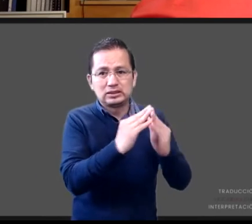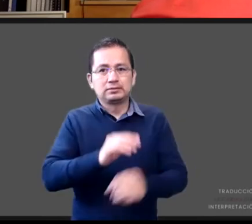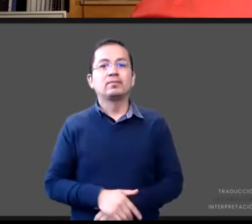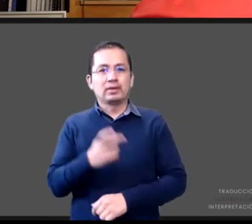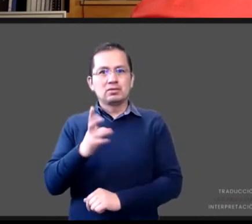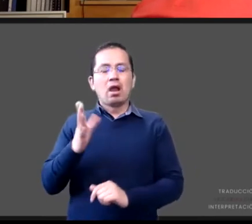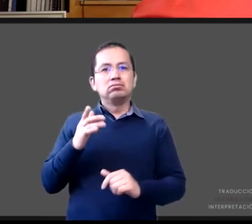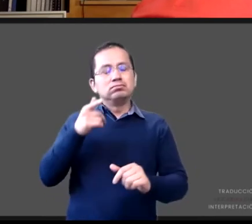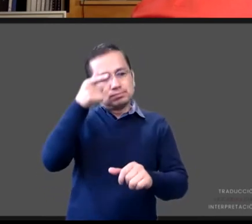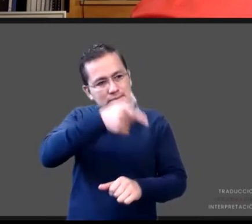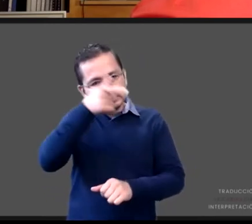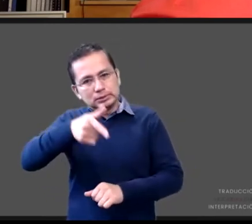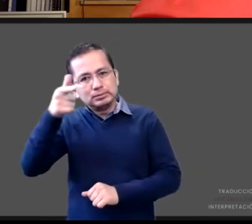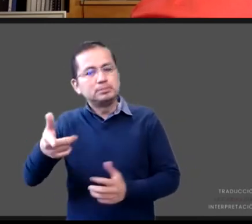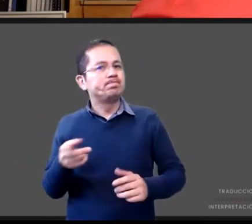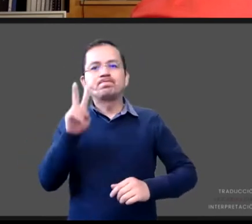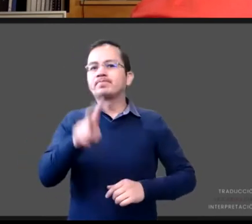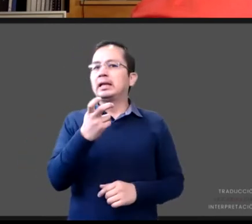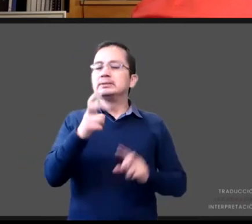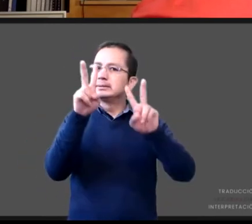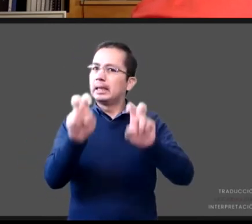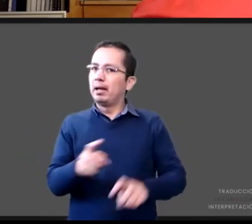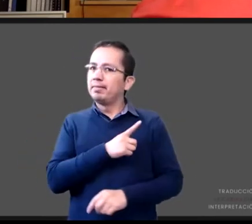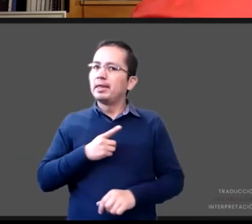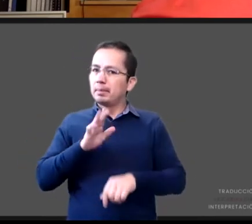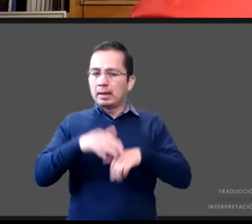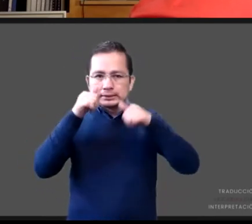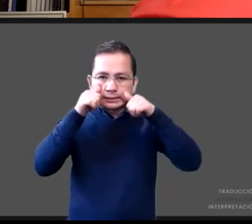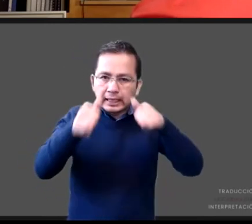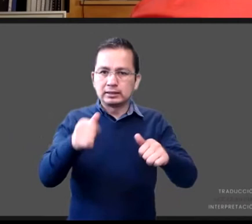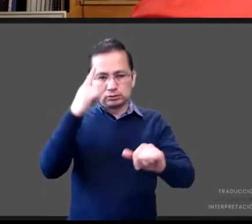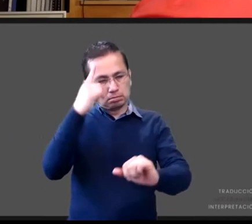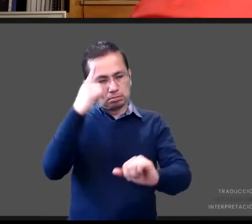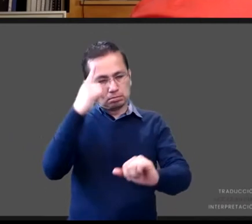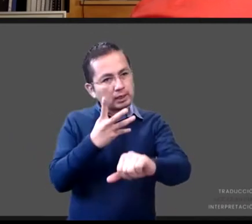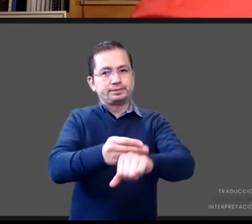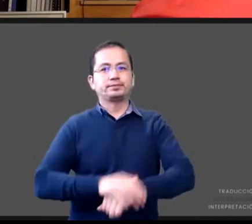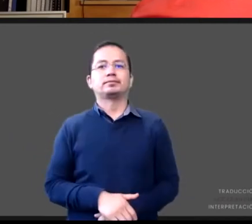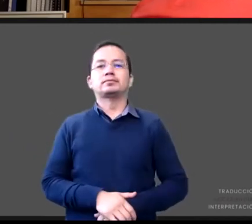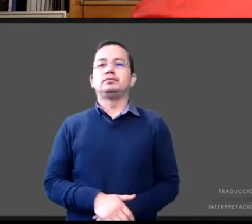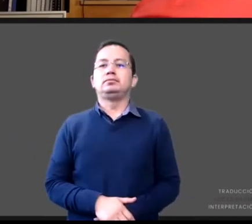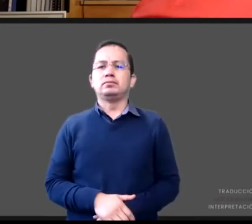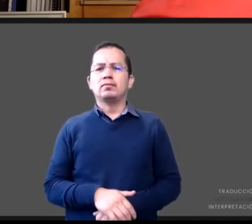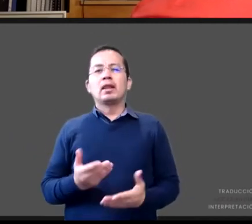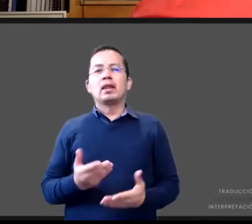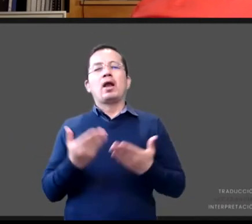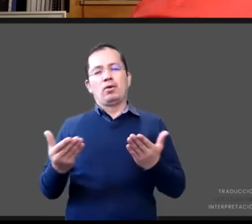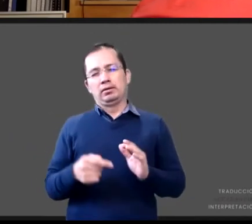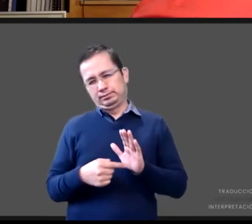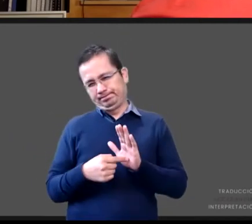recurrentemente una agenda a seguir trabajando. Y vamos a ver ahora el cuarto video, que tiene que ver con la